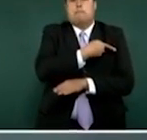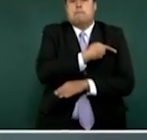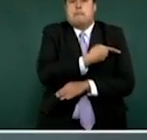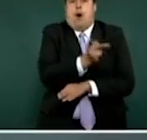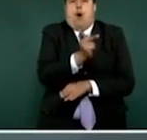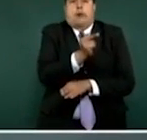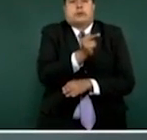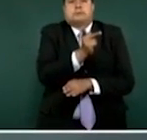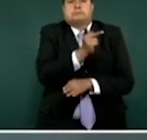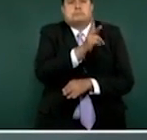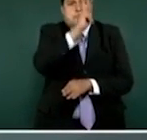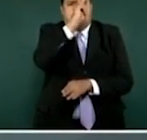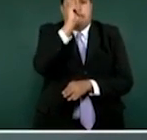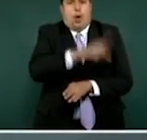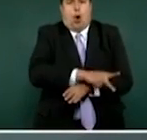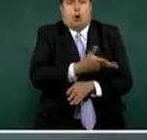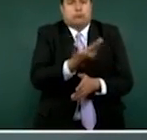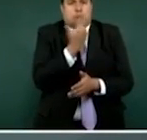más indispensable.